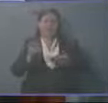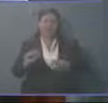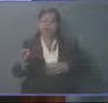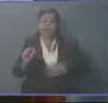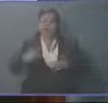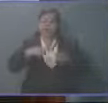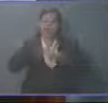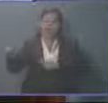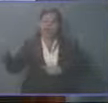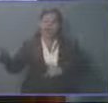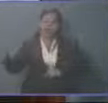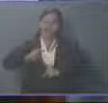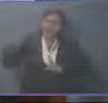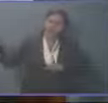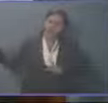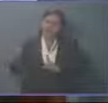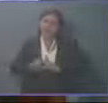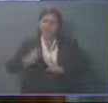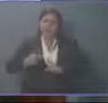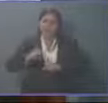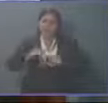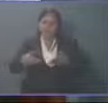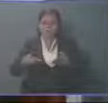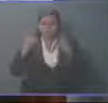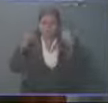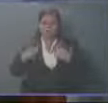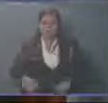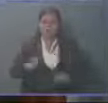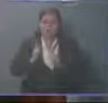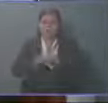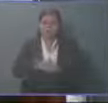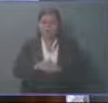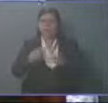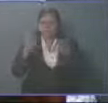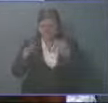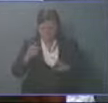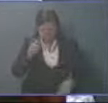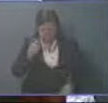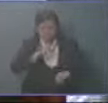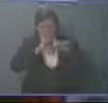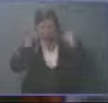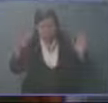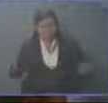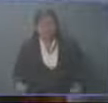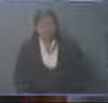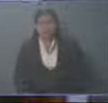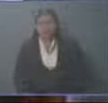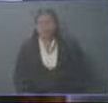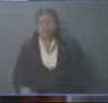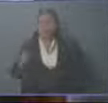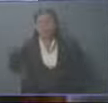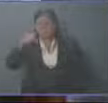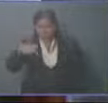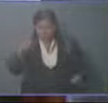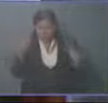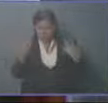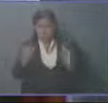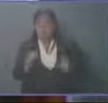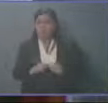garrotear, para salir a pisotear los derechos humanos. Hoy ya lo tienen ahí. Hoy resulta que ya